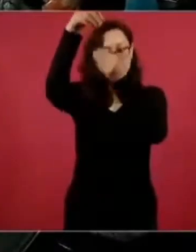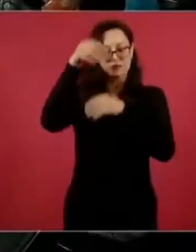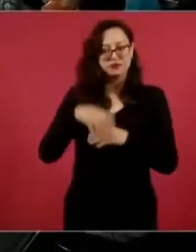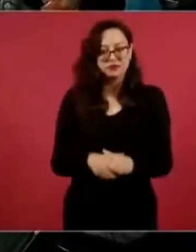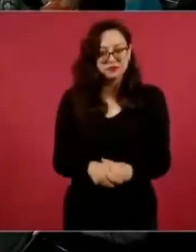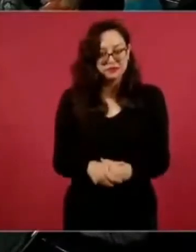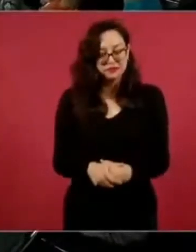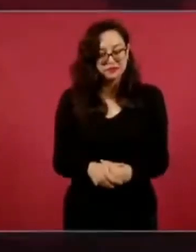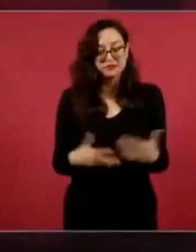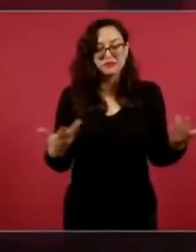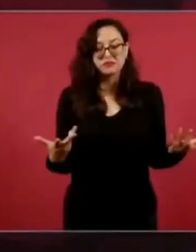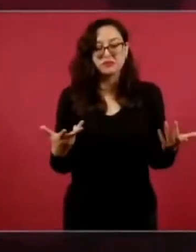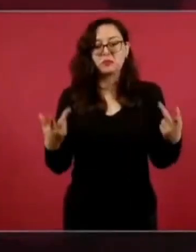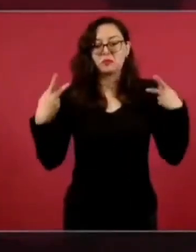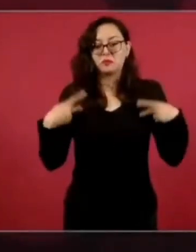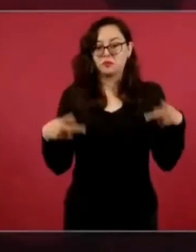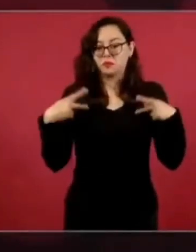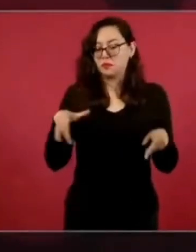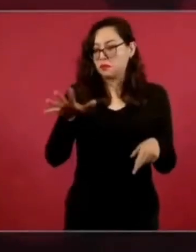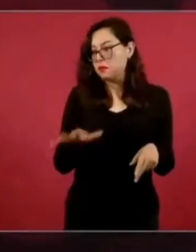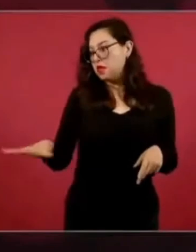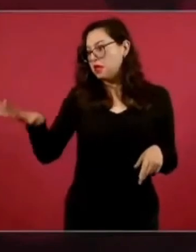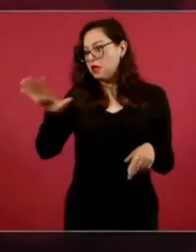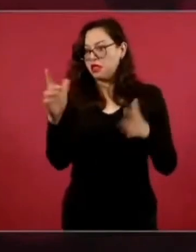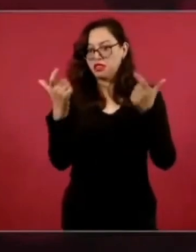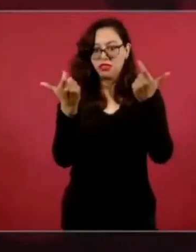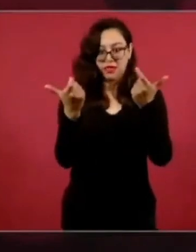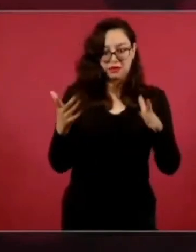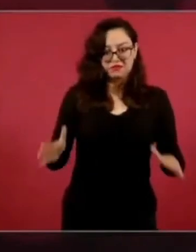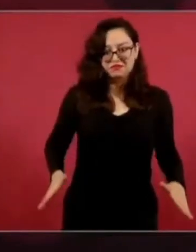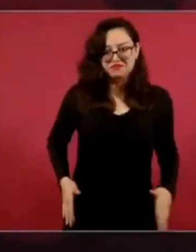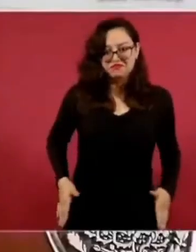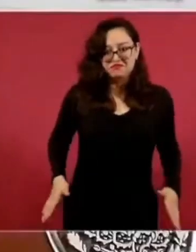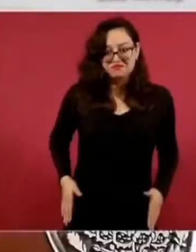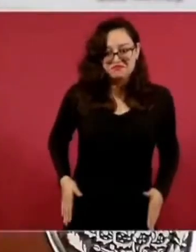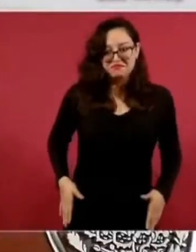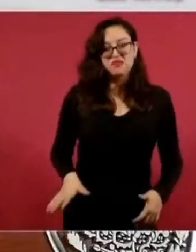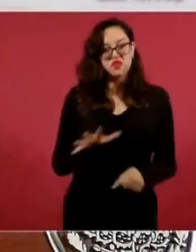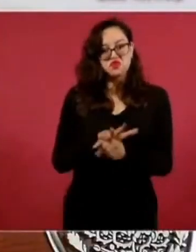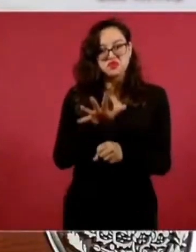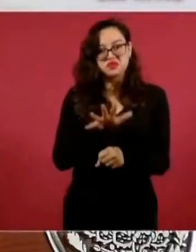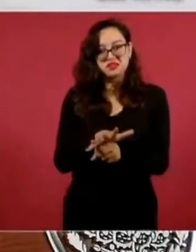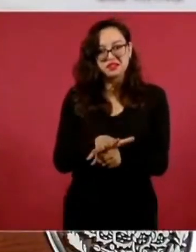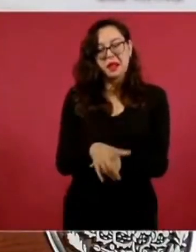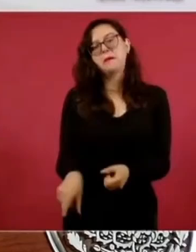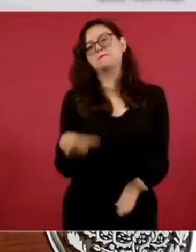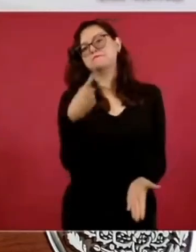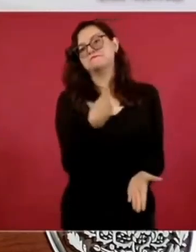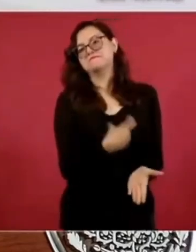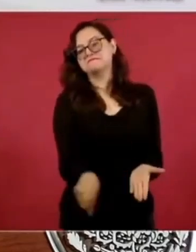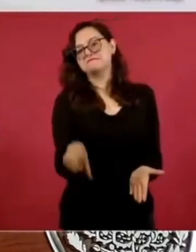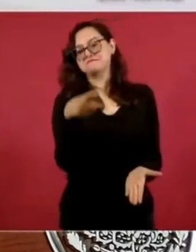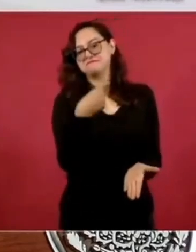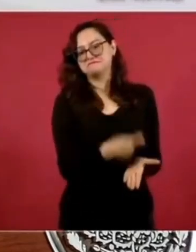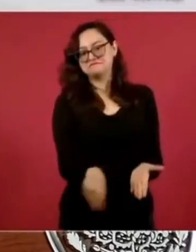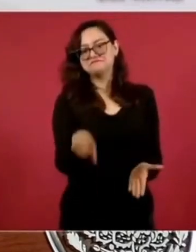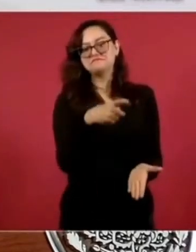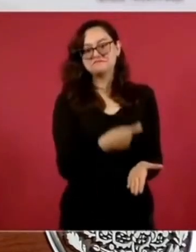a fortalecer el ingreso de los consumidores